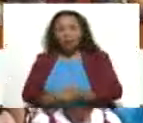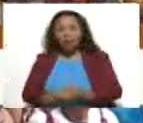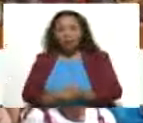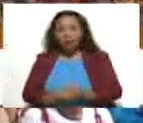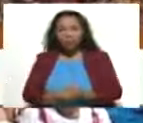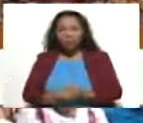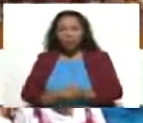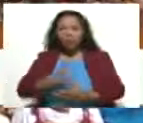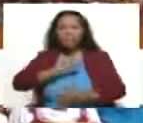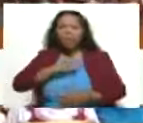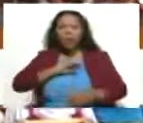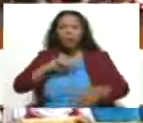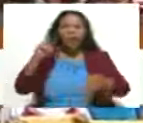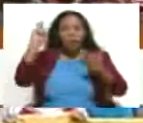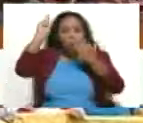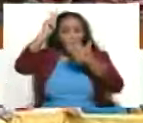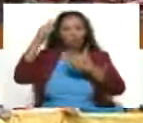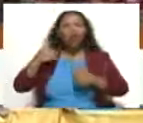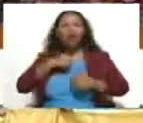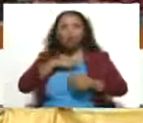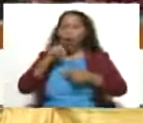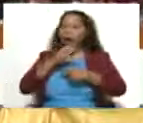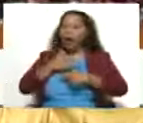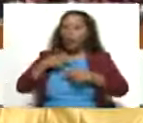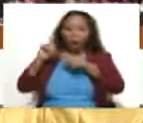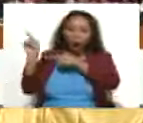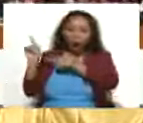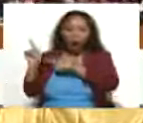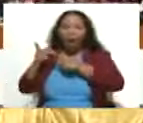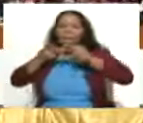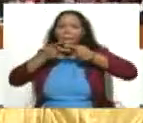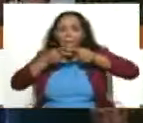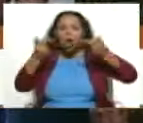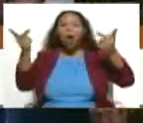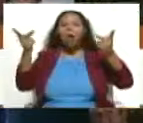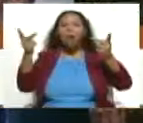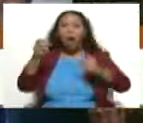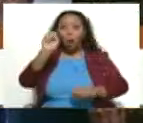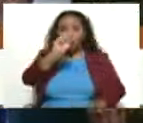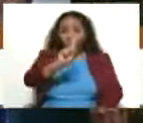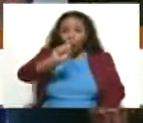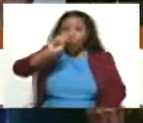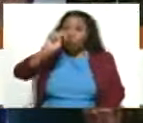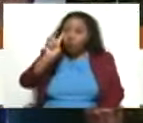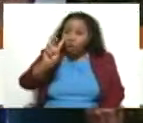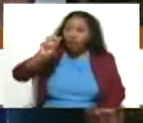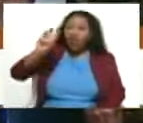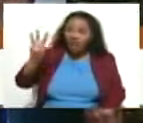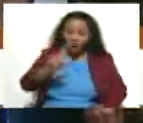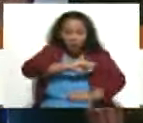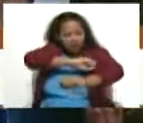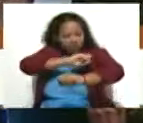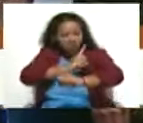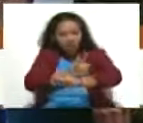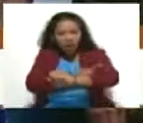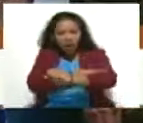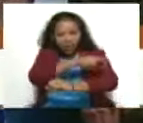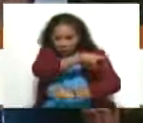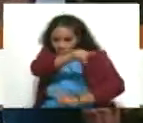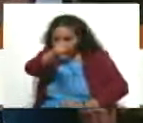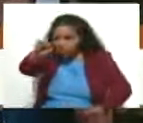Orinoco. Así que a la cuenta de tres, pero con fuerza, hermanos y